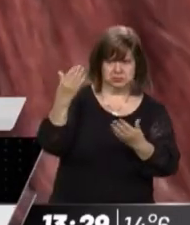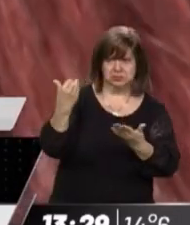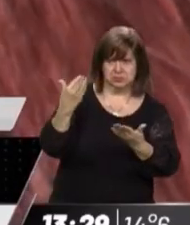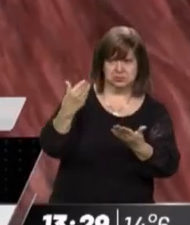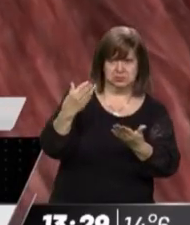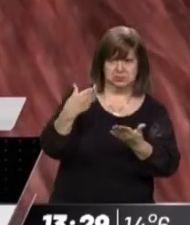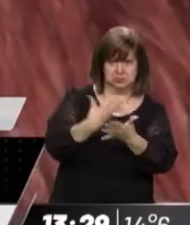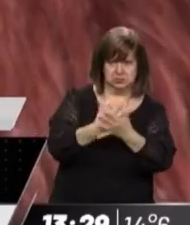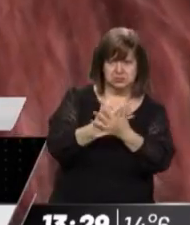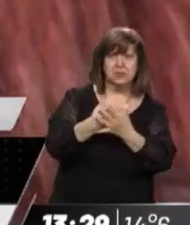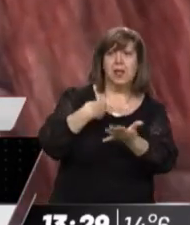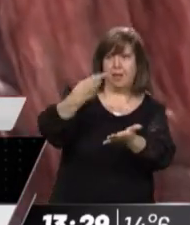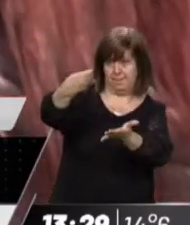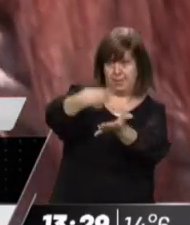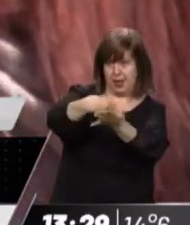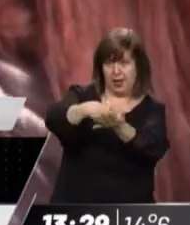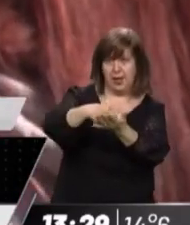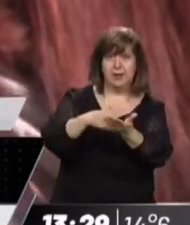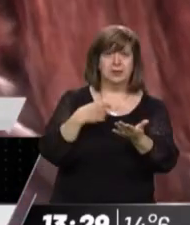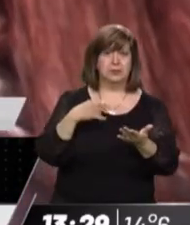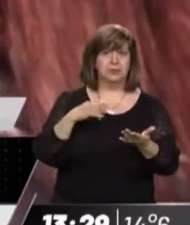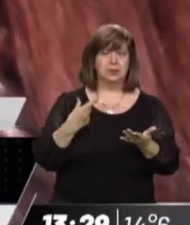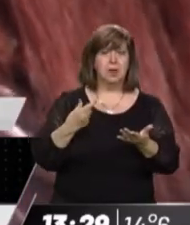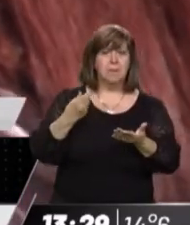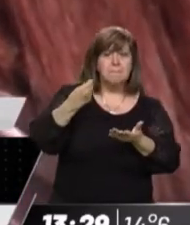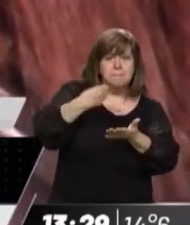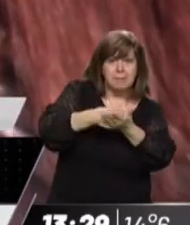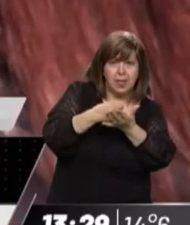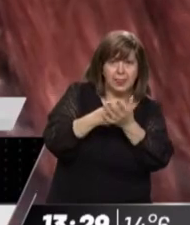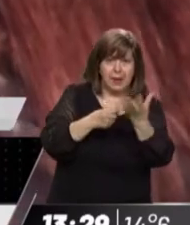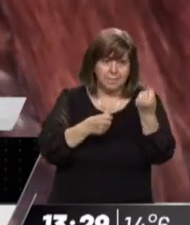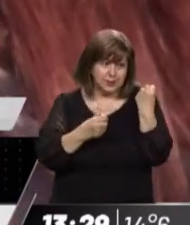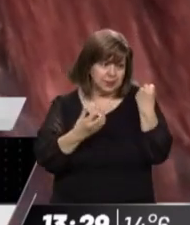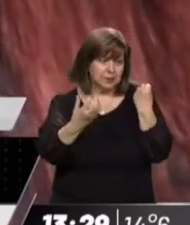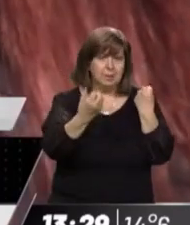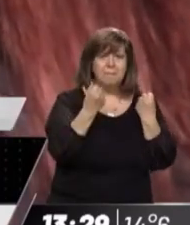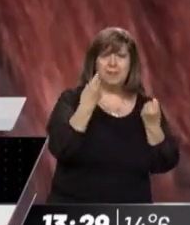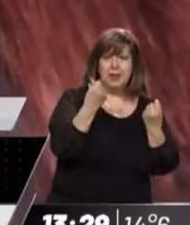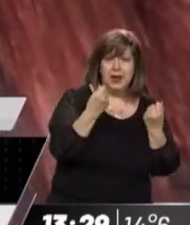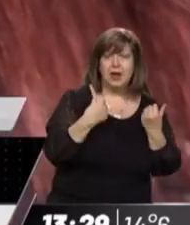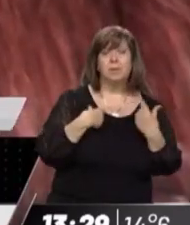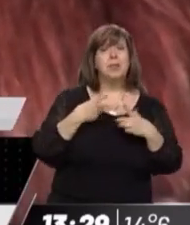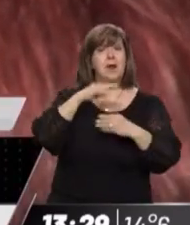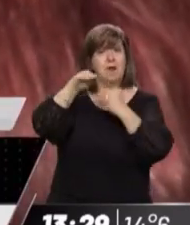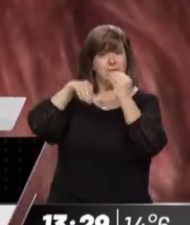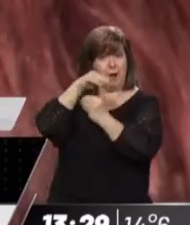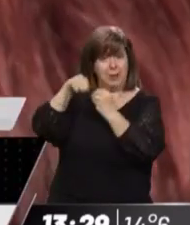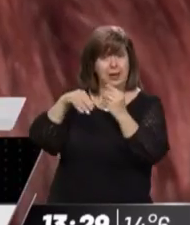no las puedo, ya no puedo volver el pasado. Perdí mis hermanos,